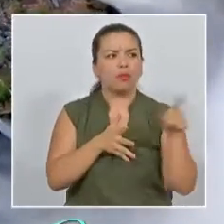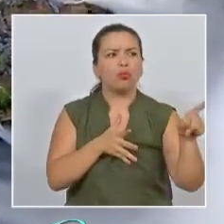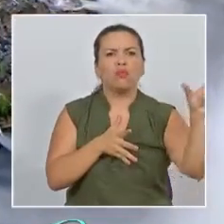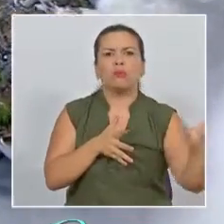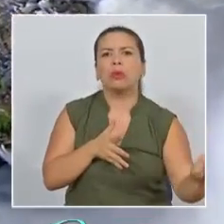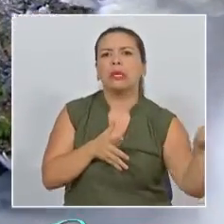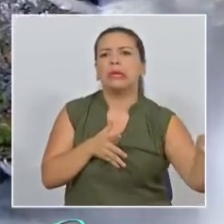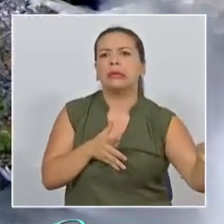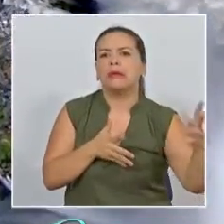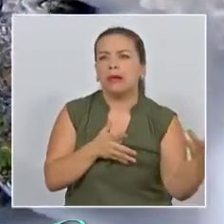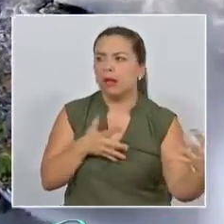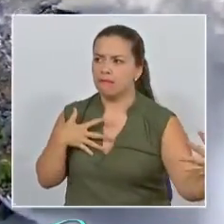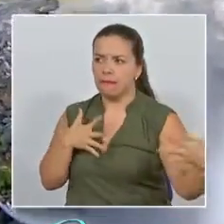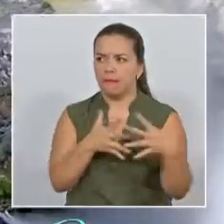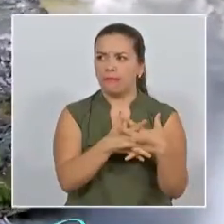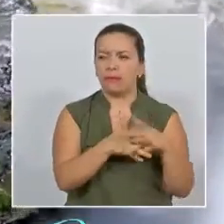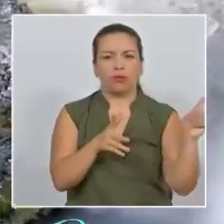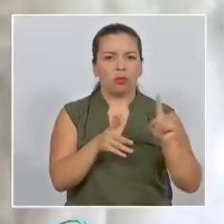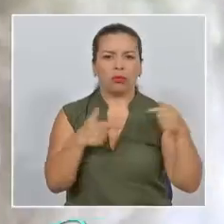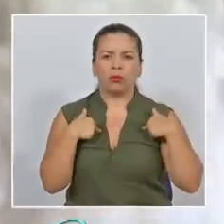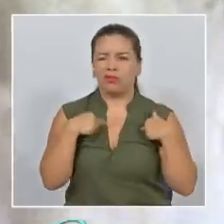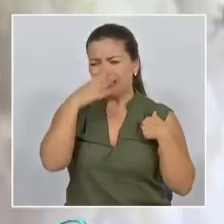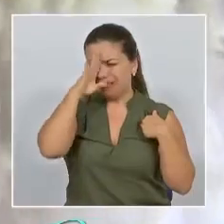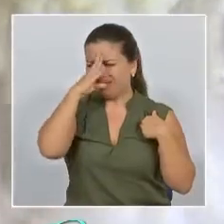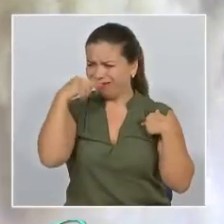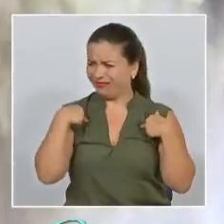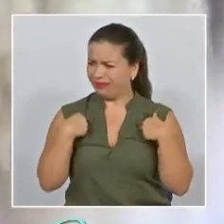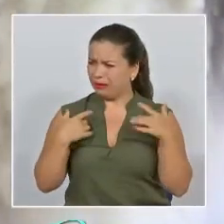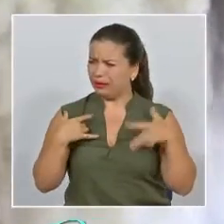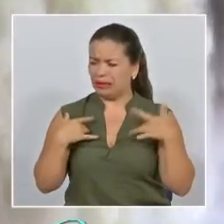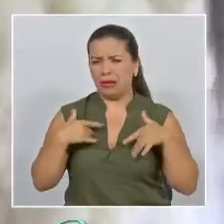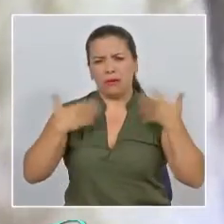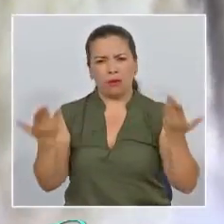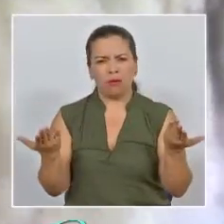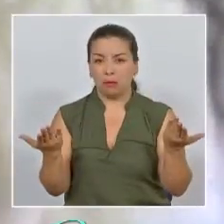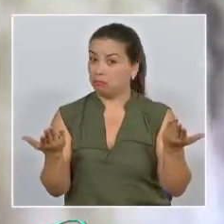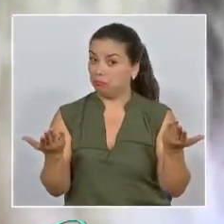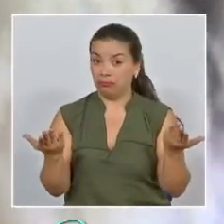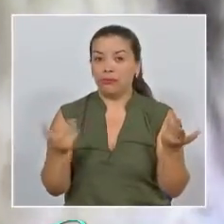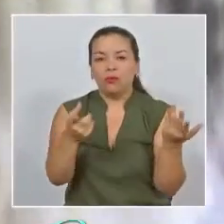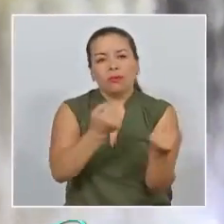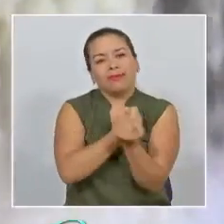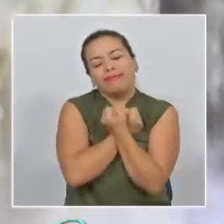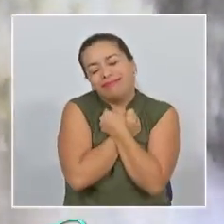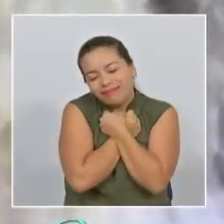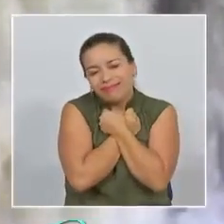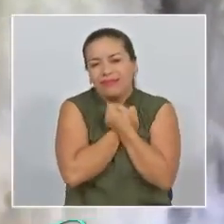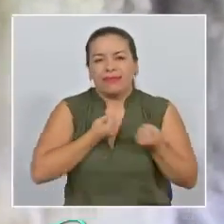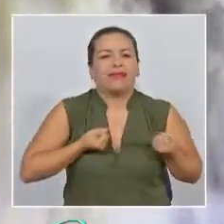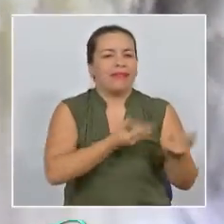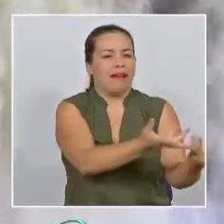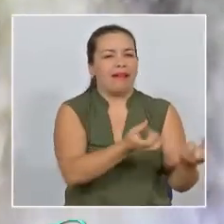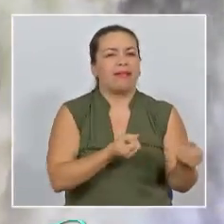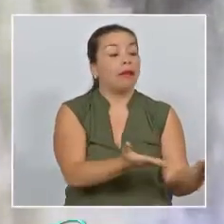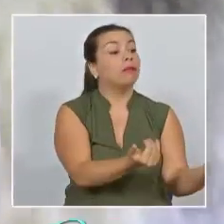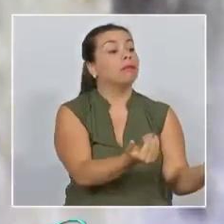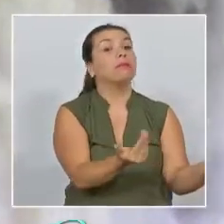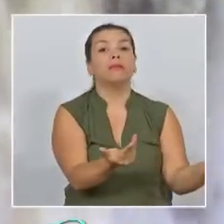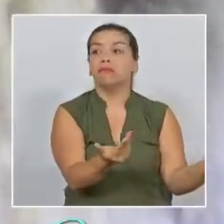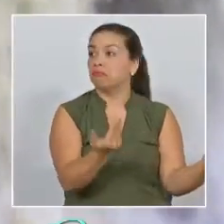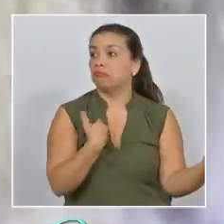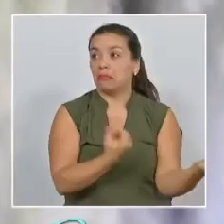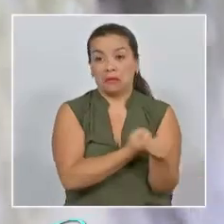persona y no cuestionas lo que sientes. Cuando estás enamorado, das sin esperar nada a cambio, ni siquiera